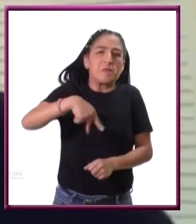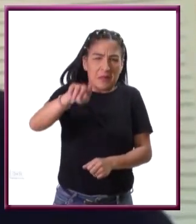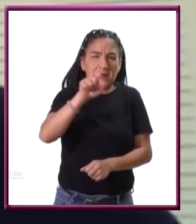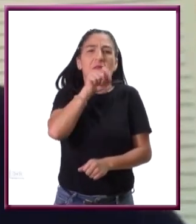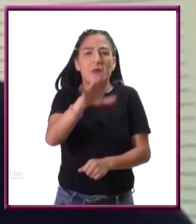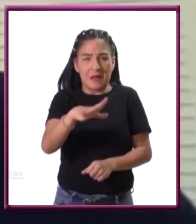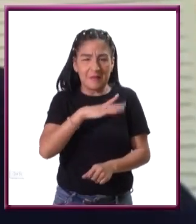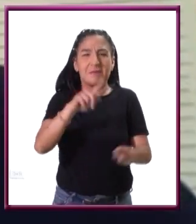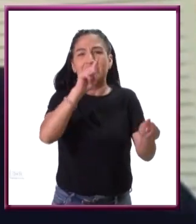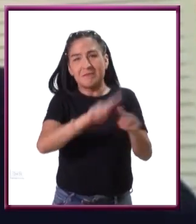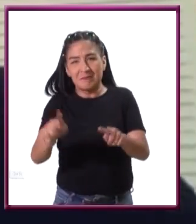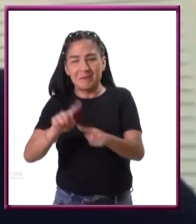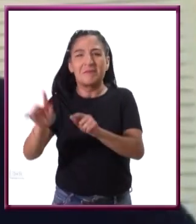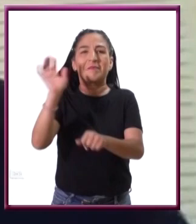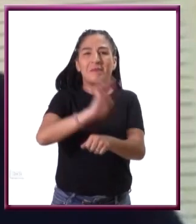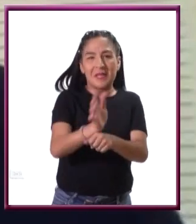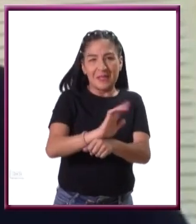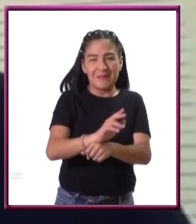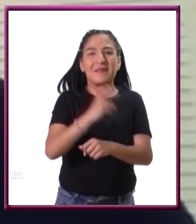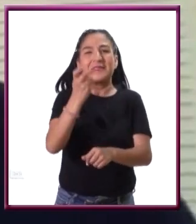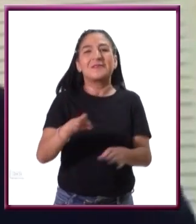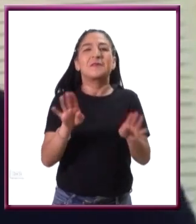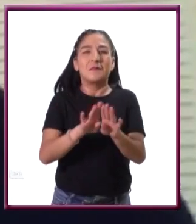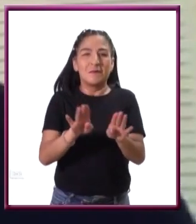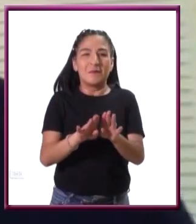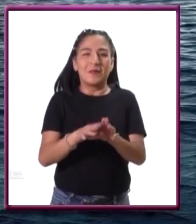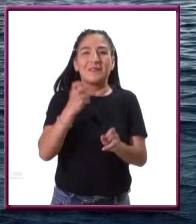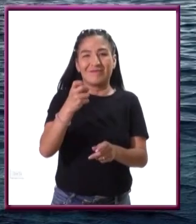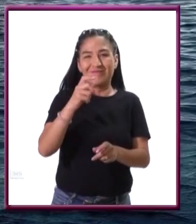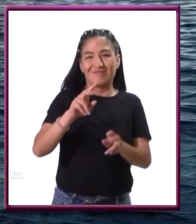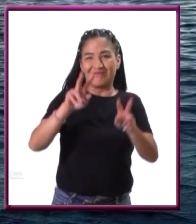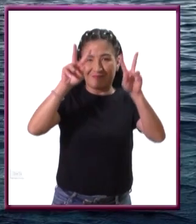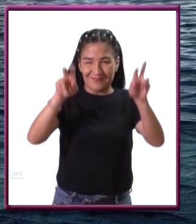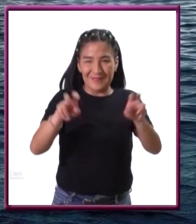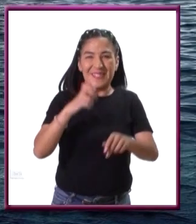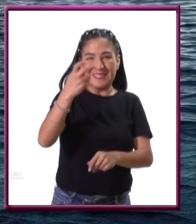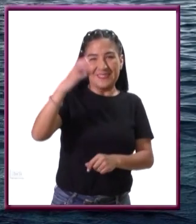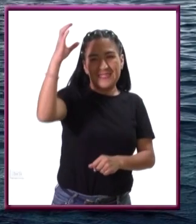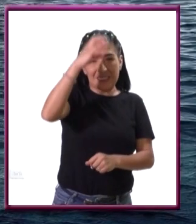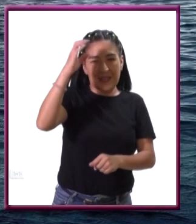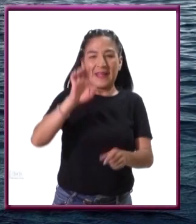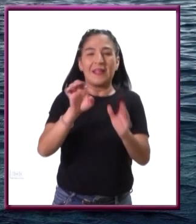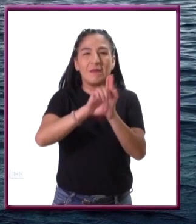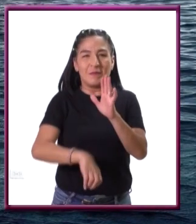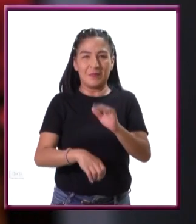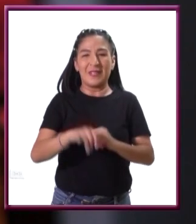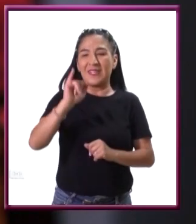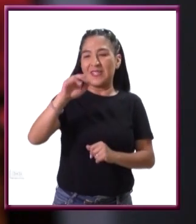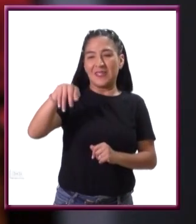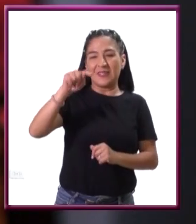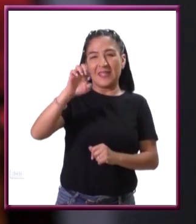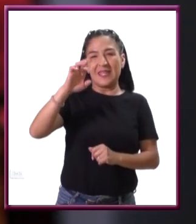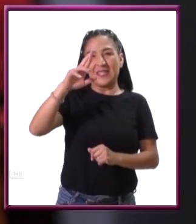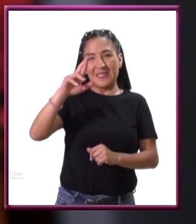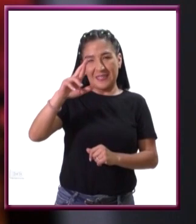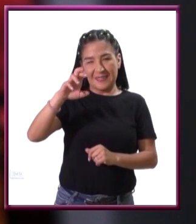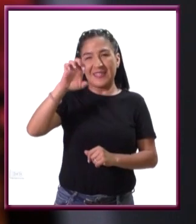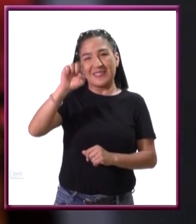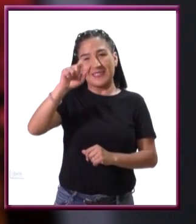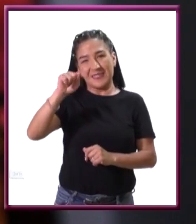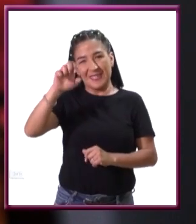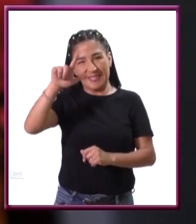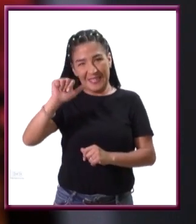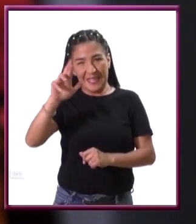películas que sí manejan bien el contenido científico. Un ejemplo es Interestelar de Christopher Nolan, donde incluso hubo